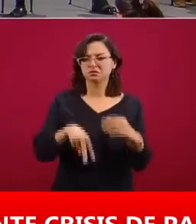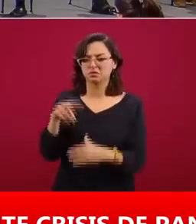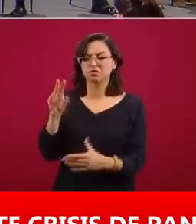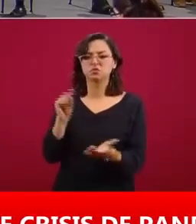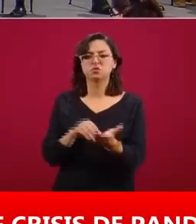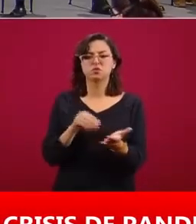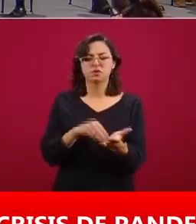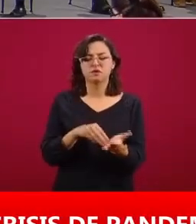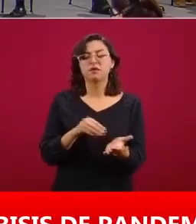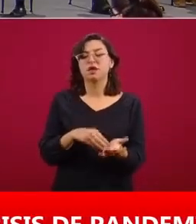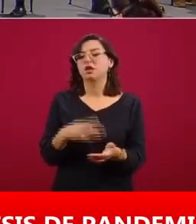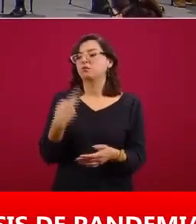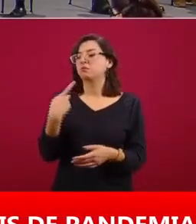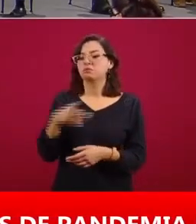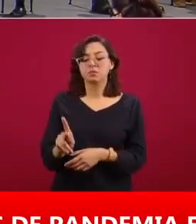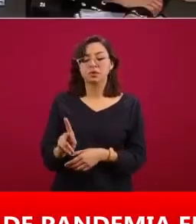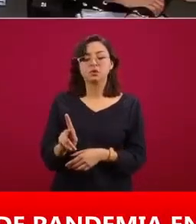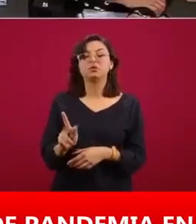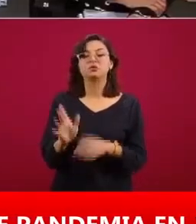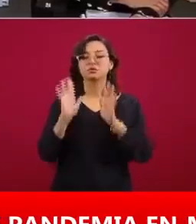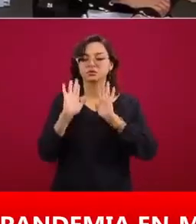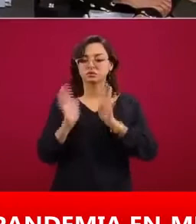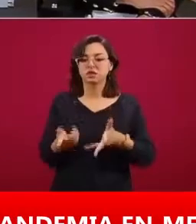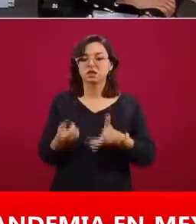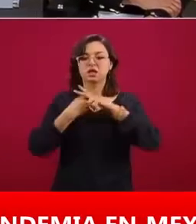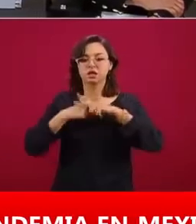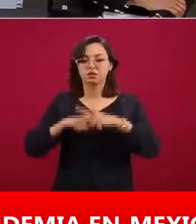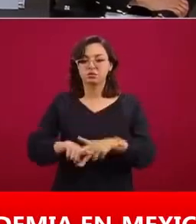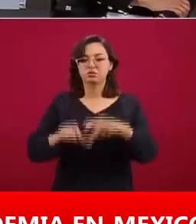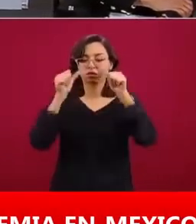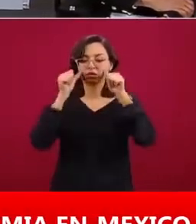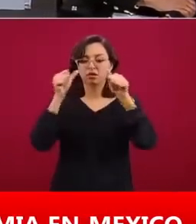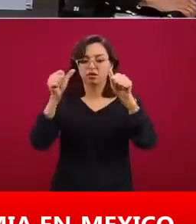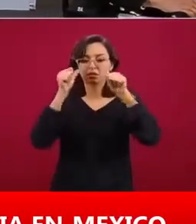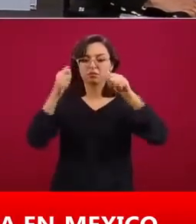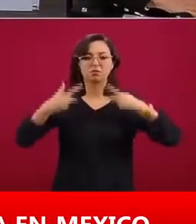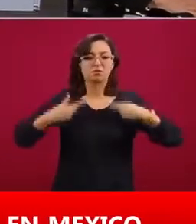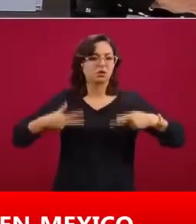ya se está atendiendo a civiles